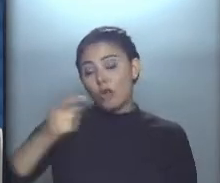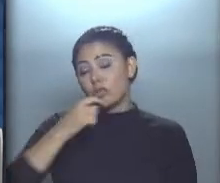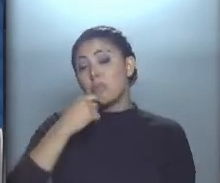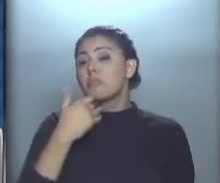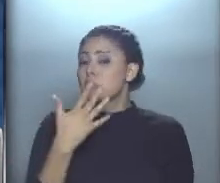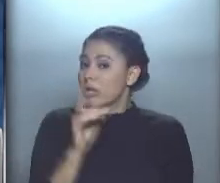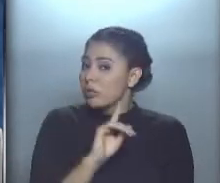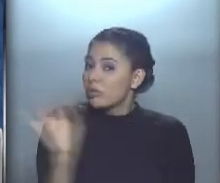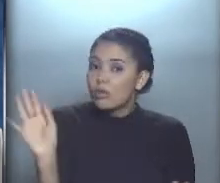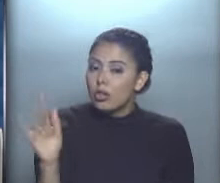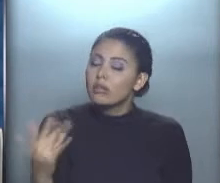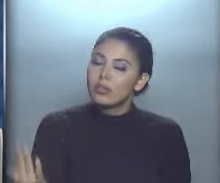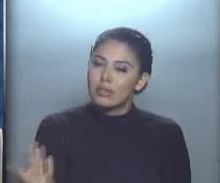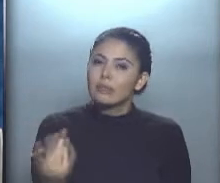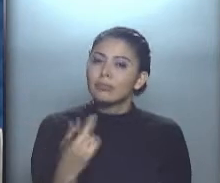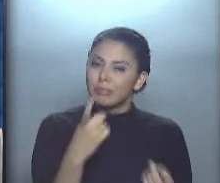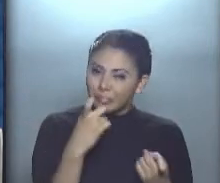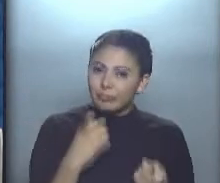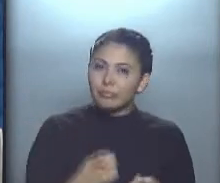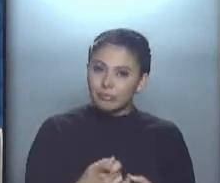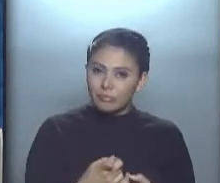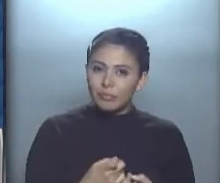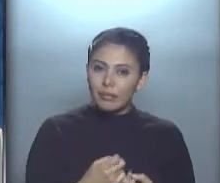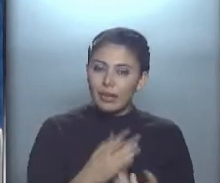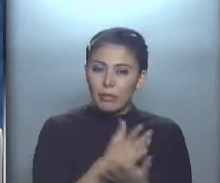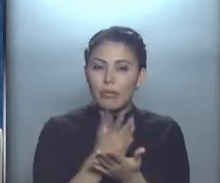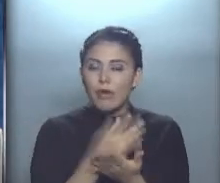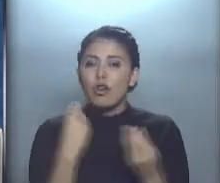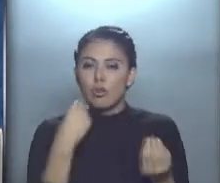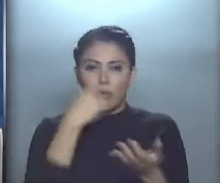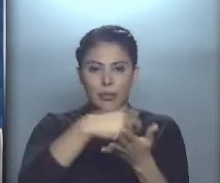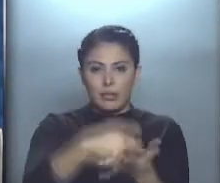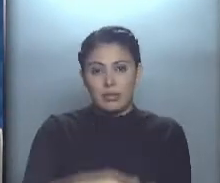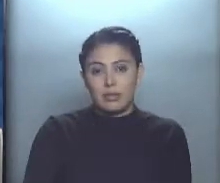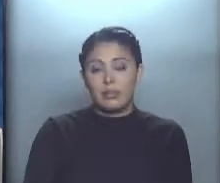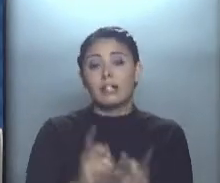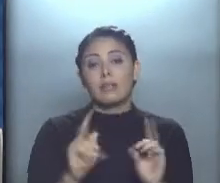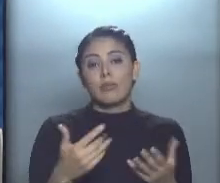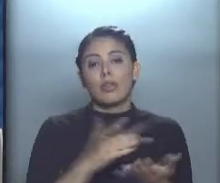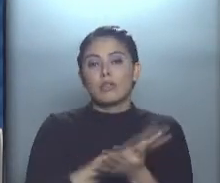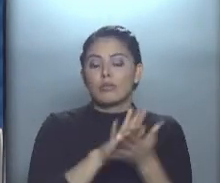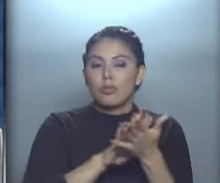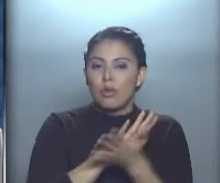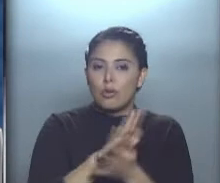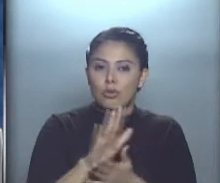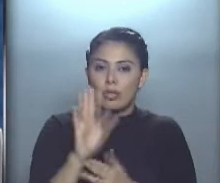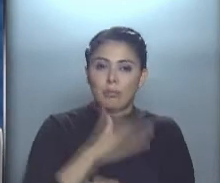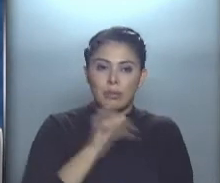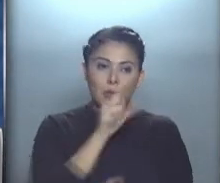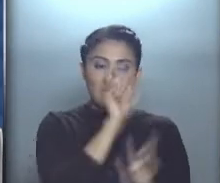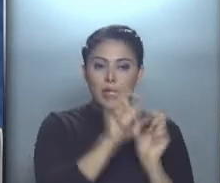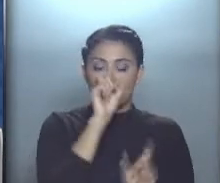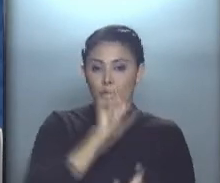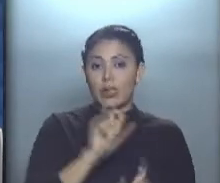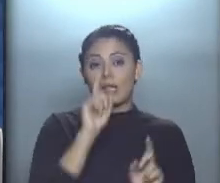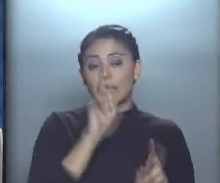que no. Entonces, creo que es necesario establecer líneas especiales de financiamiento a los efectos de recomponer el patrimonio de las personas. Y